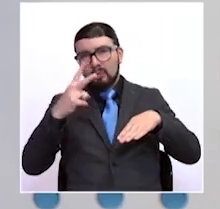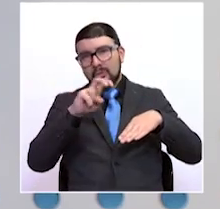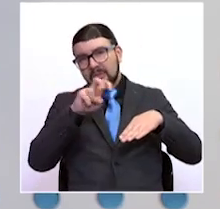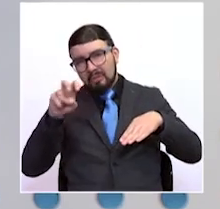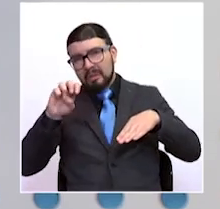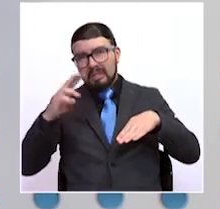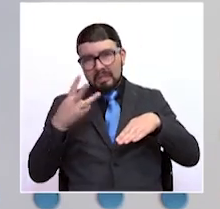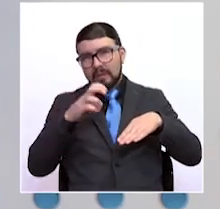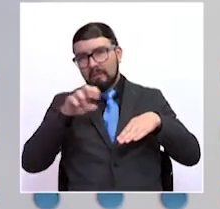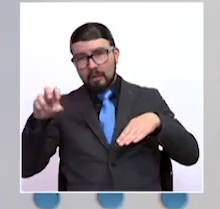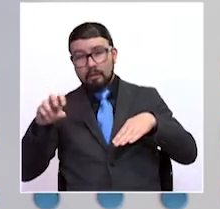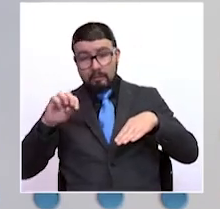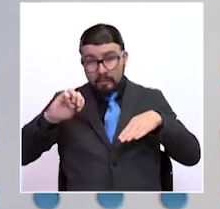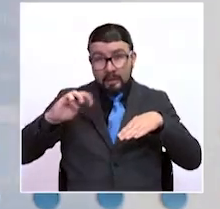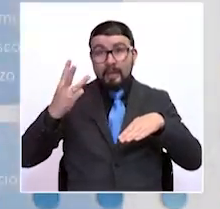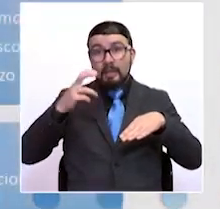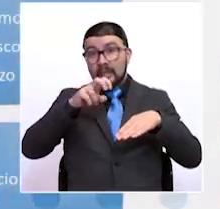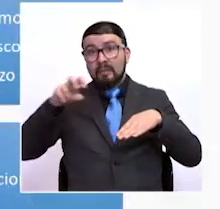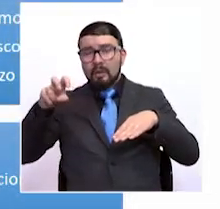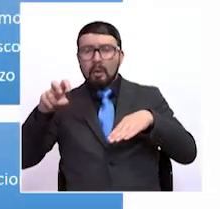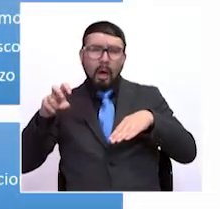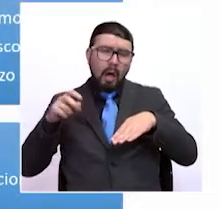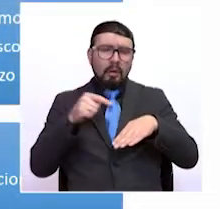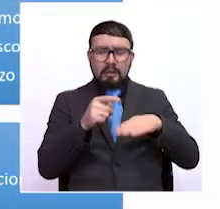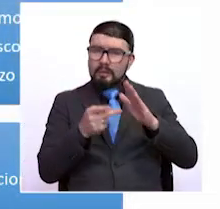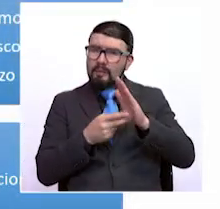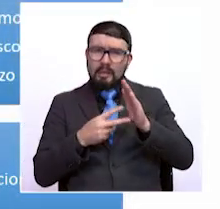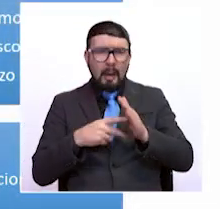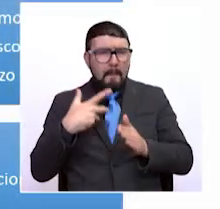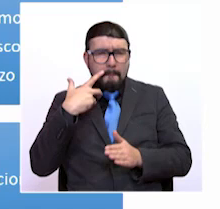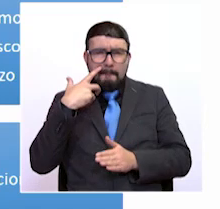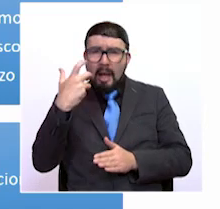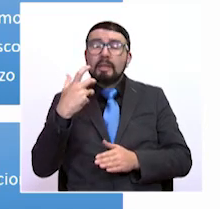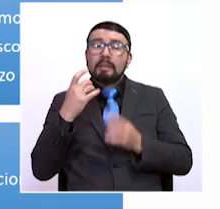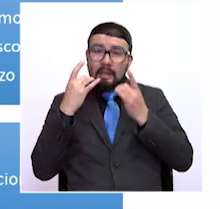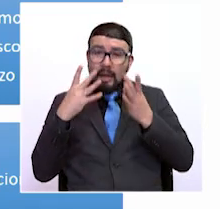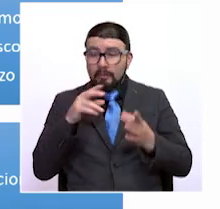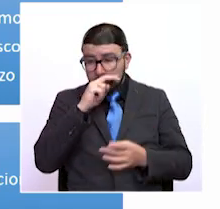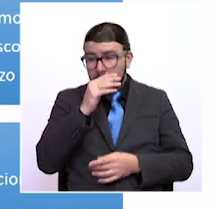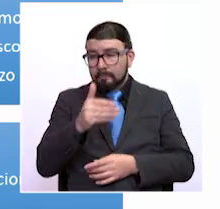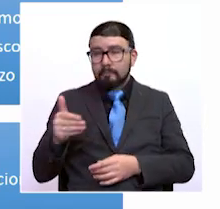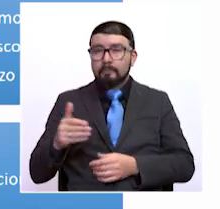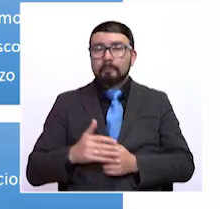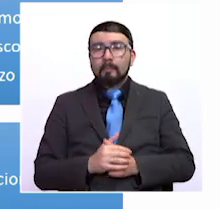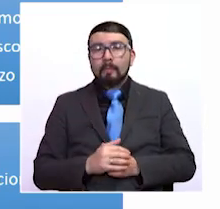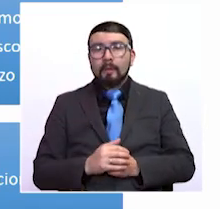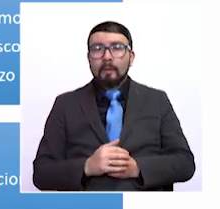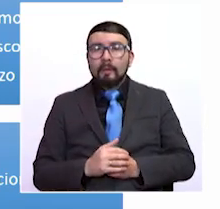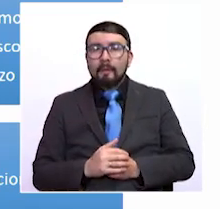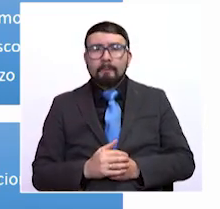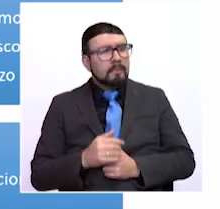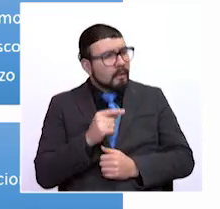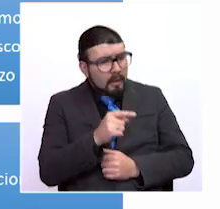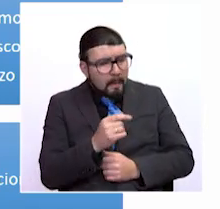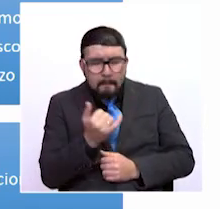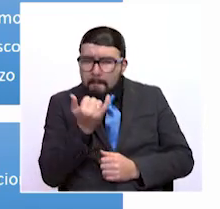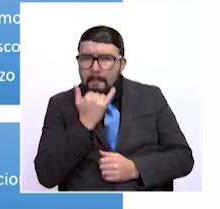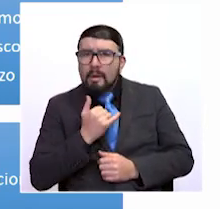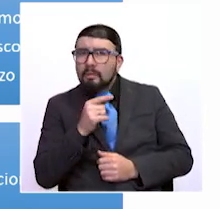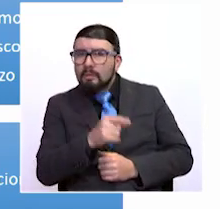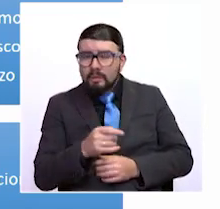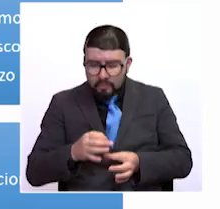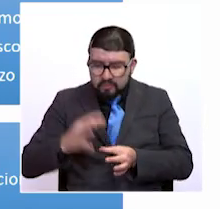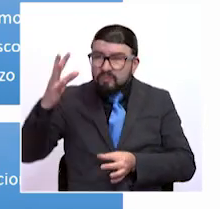obviamente la de tercer grado la que tiene las peores consecuencias en los niños. Las consecuencias por causa de la